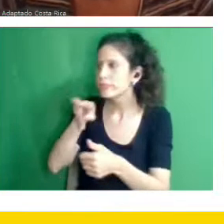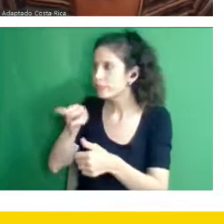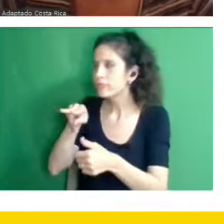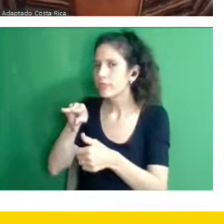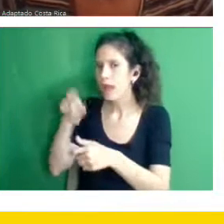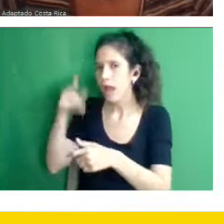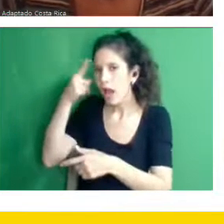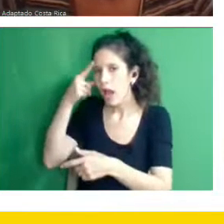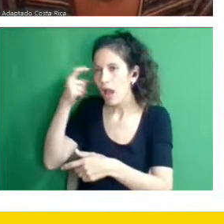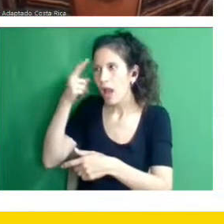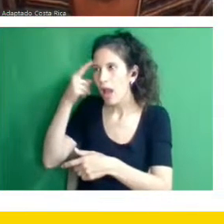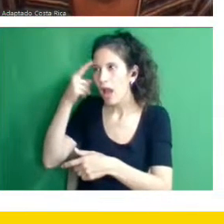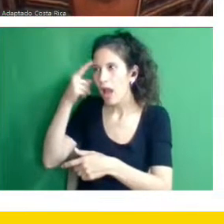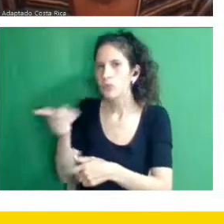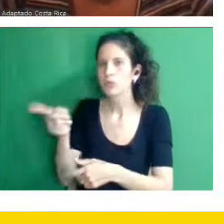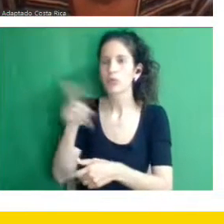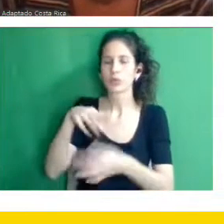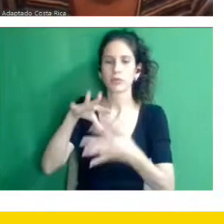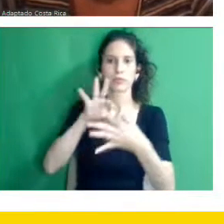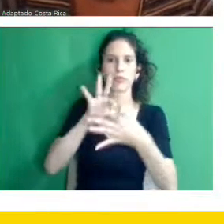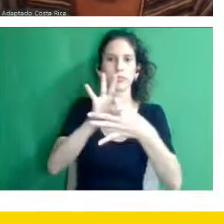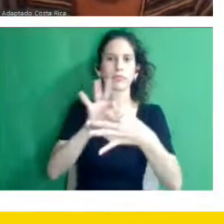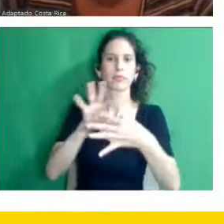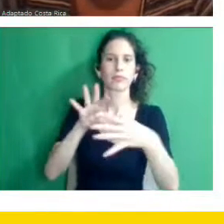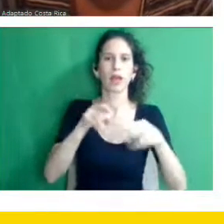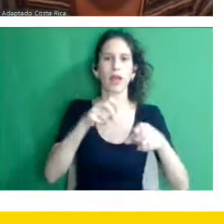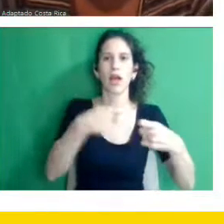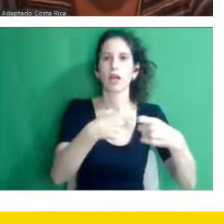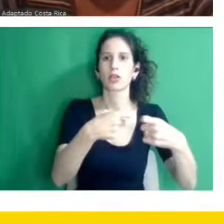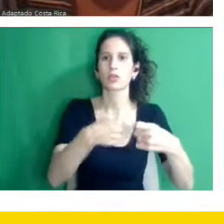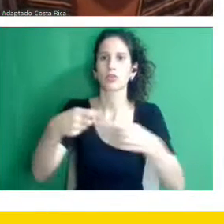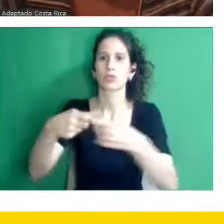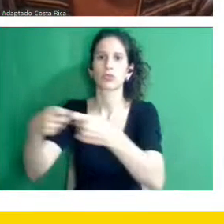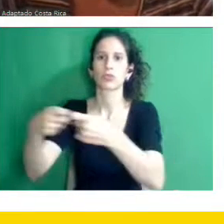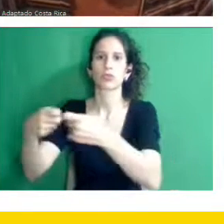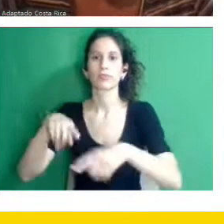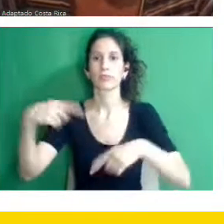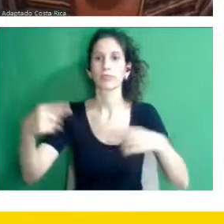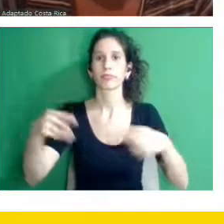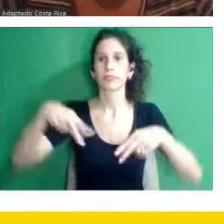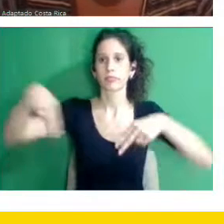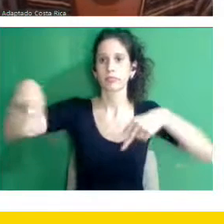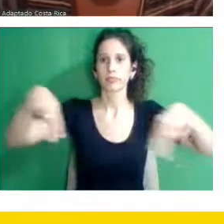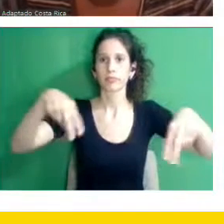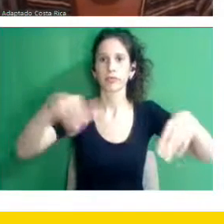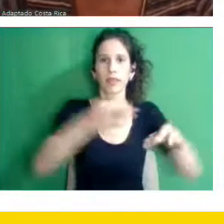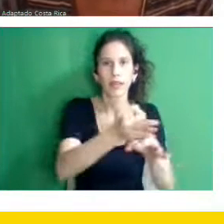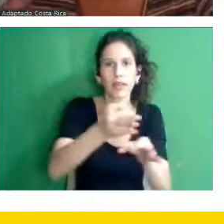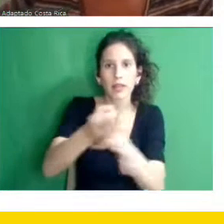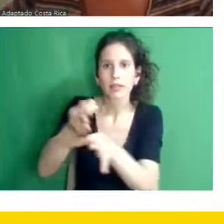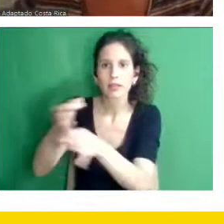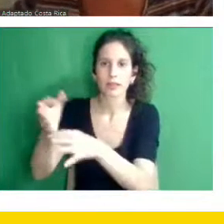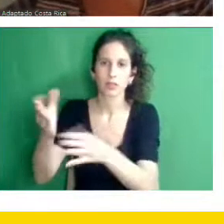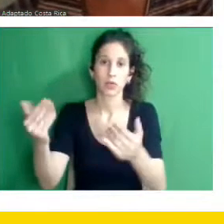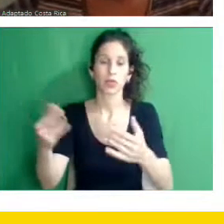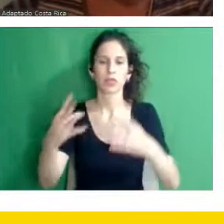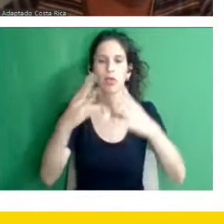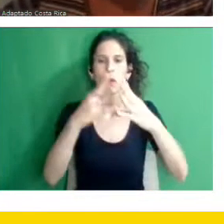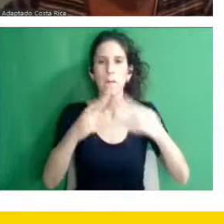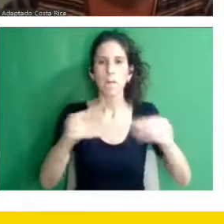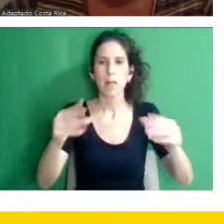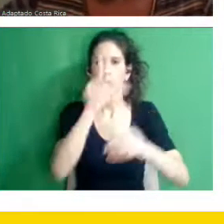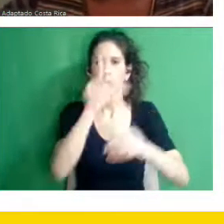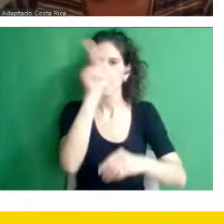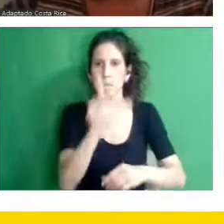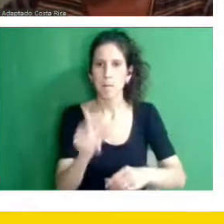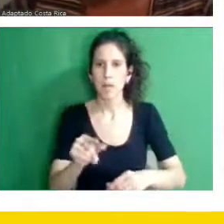¿verdad? Y que también se vaya generando esa conciencia de la necesidad de la accesibilidad en las playas de todo el país, que no sea, por ejemplo, solamente la